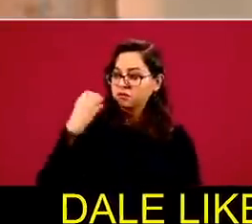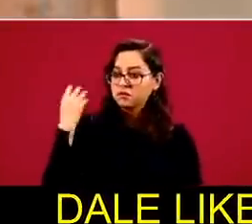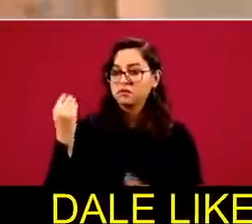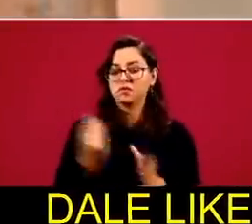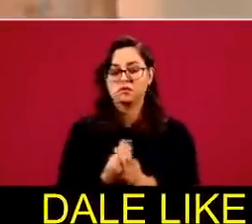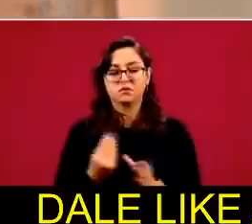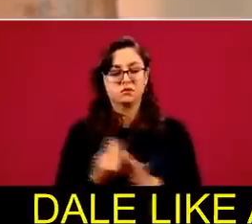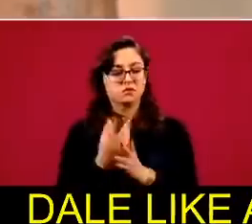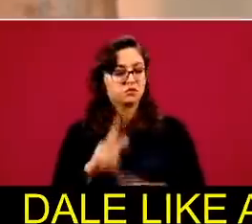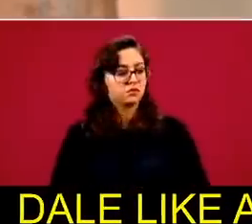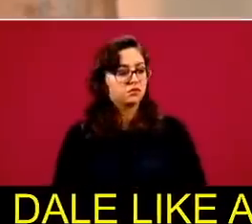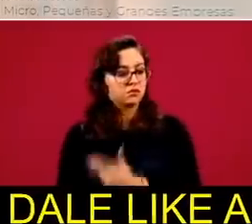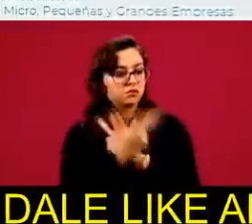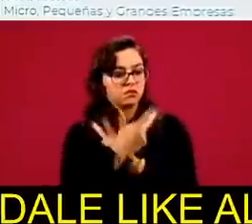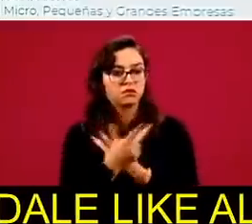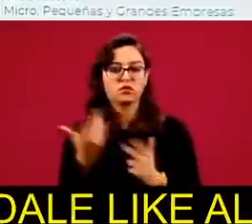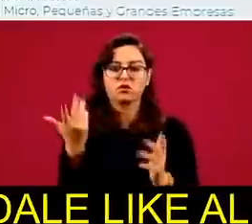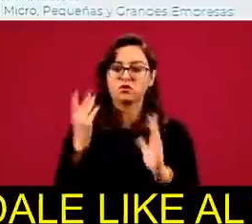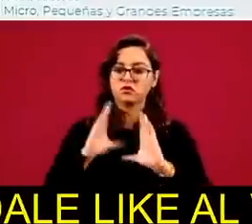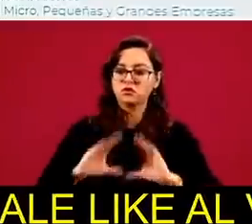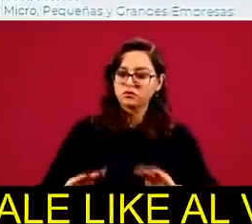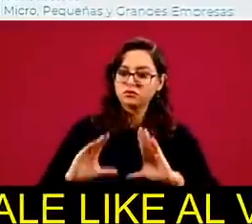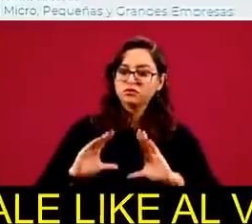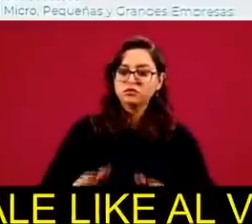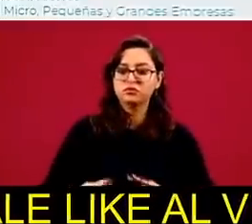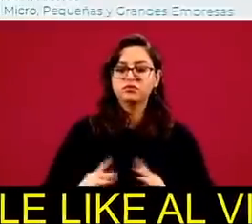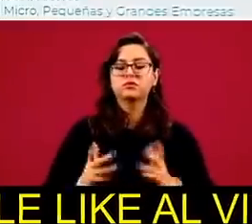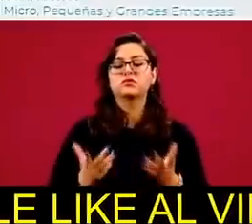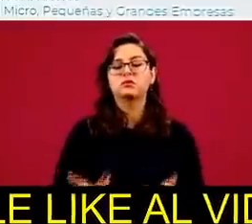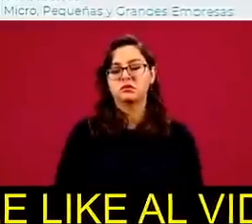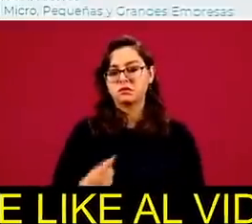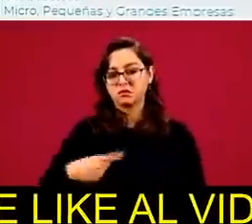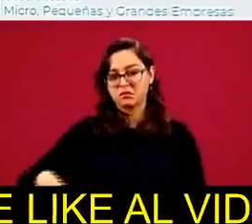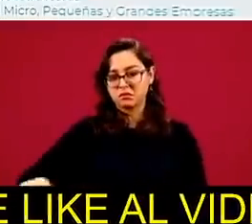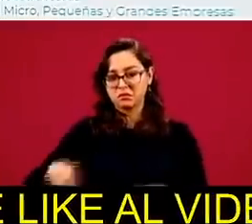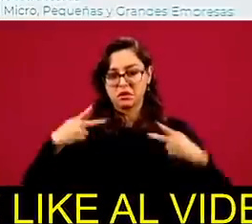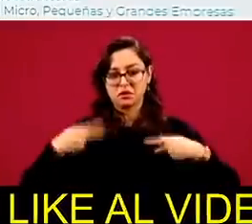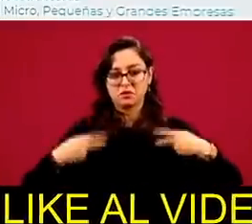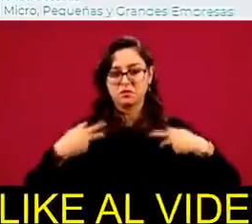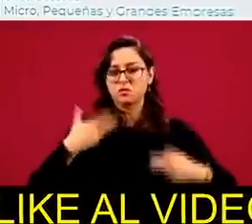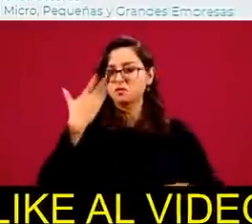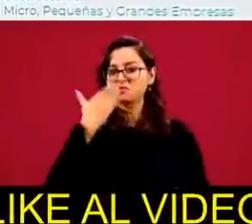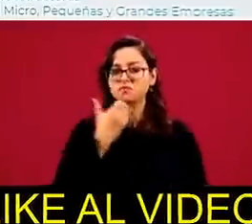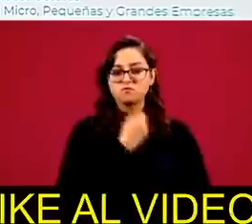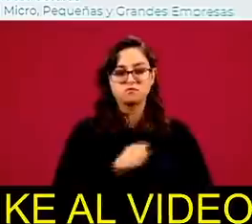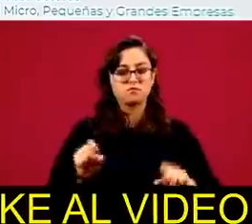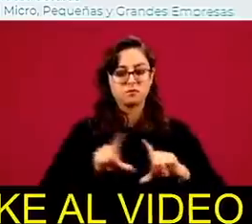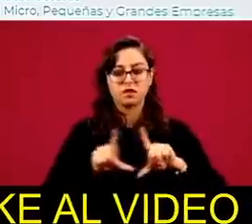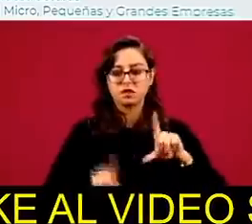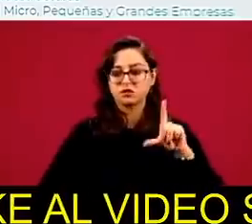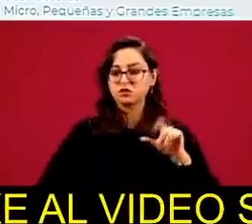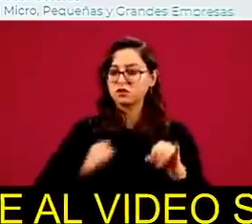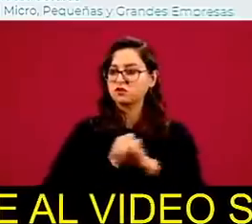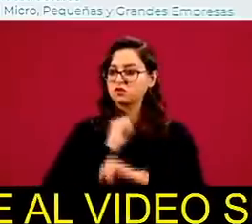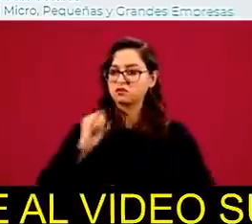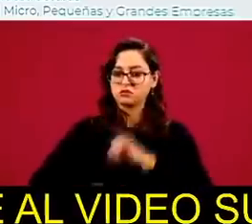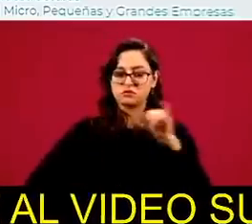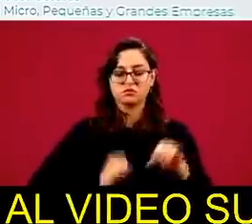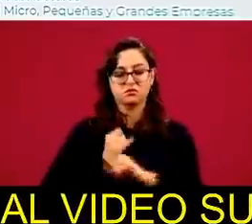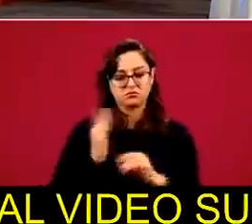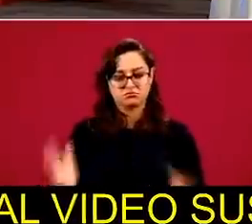y en esto participan principalmente expertos tanto nacionales como extranjeros